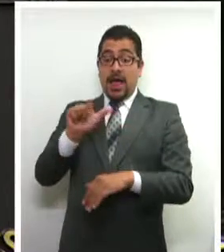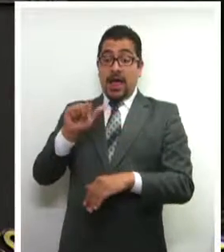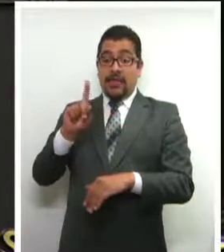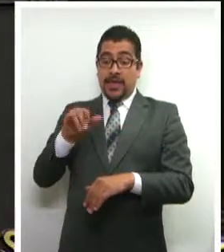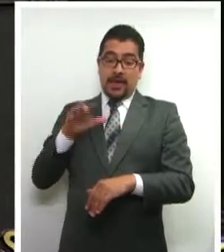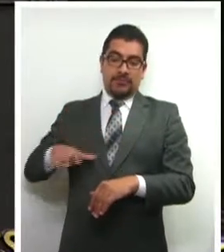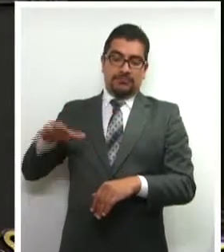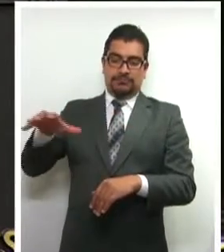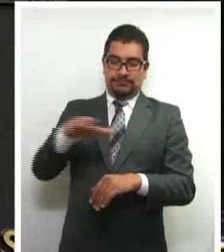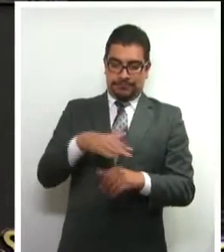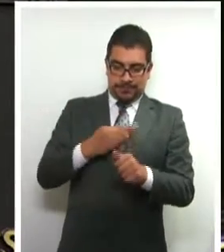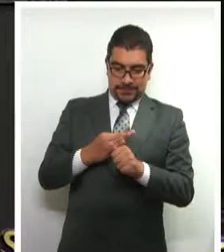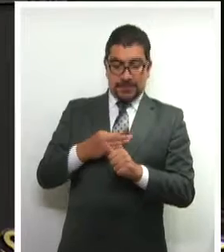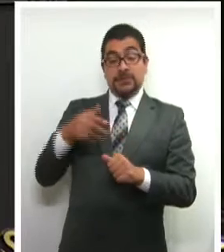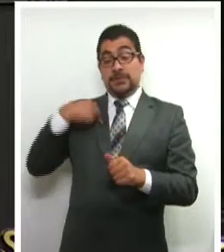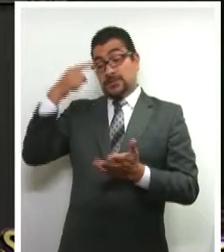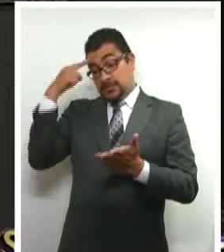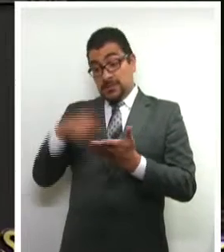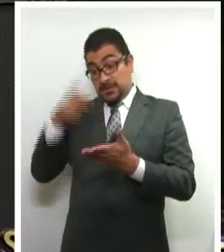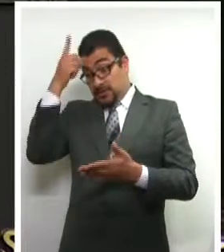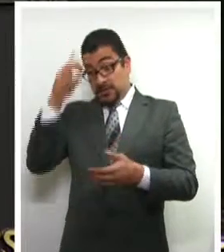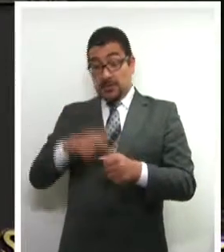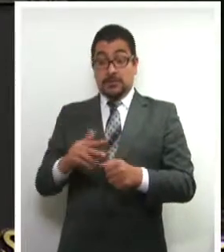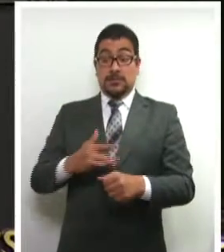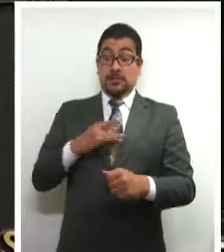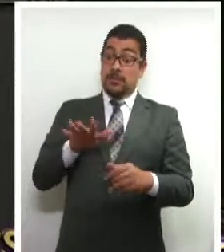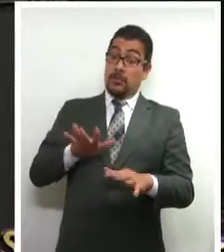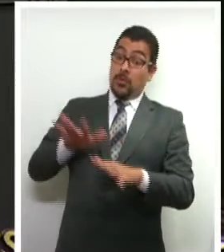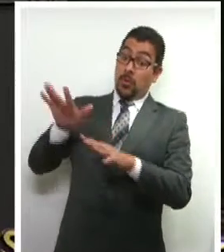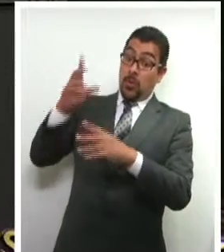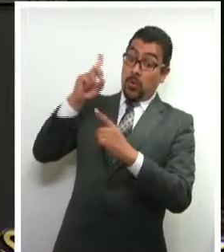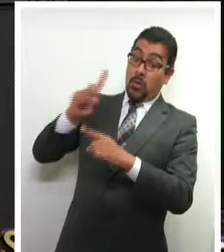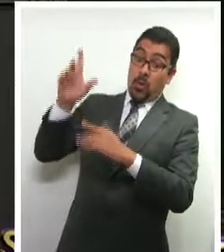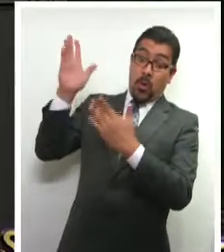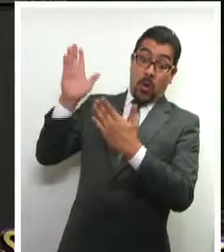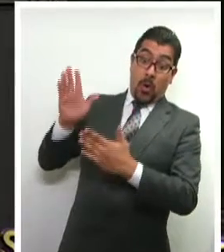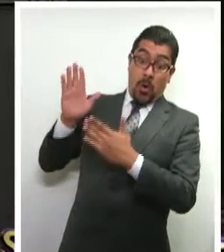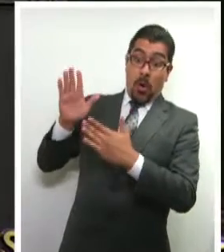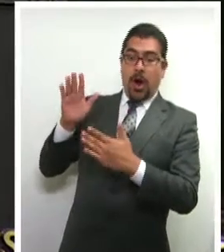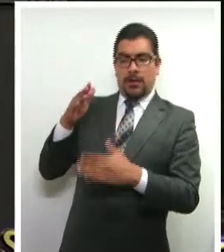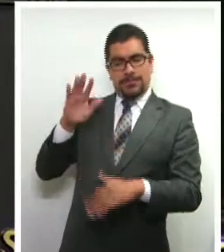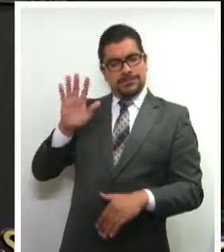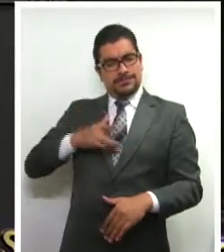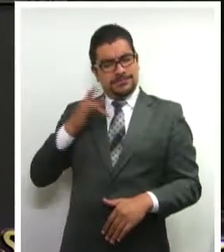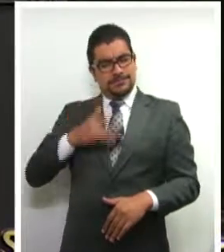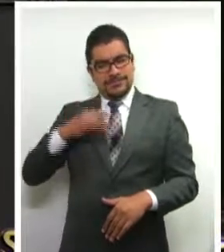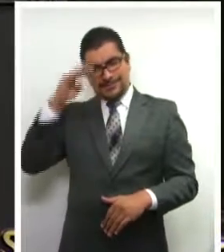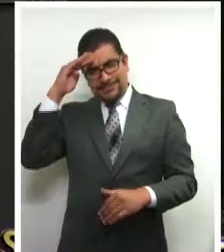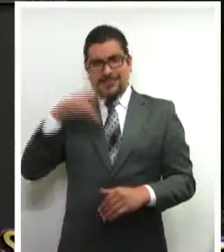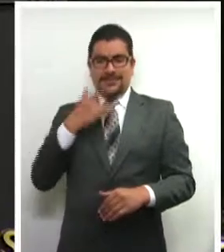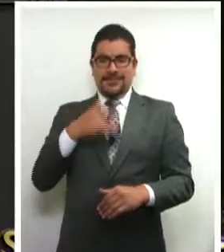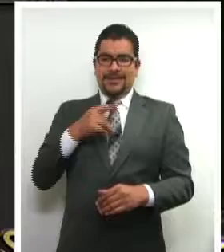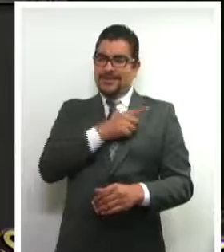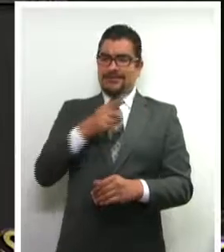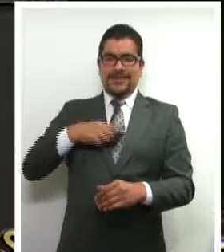No sé, yo creo que más que director se siente una deidad, pero yo creo que debe de